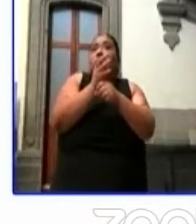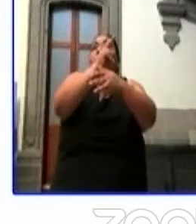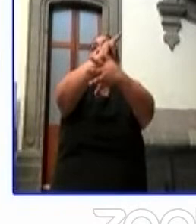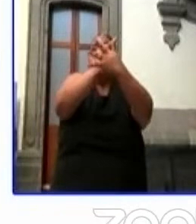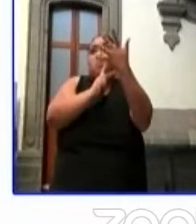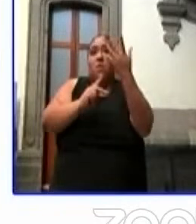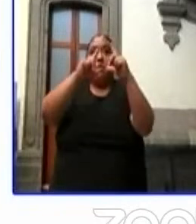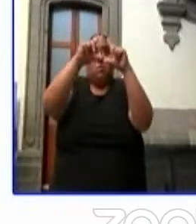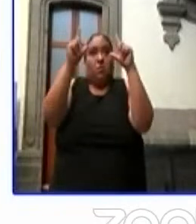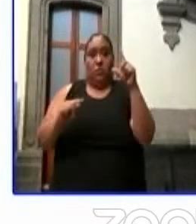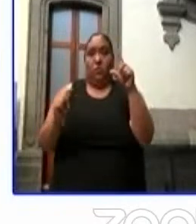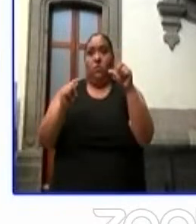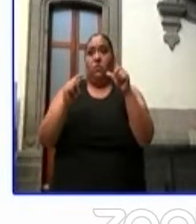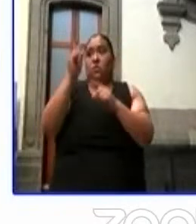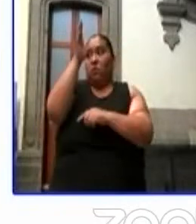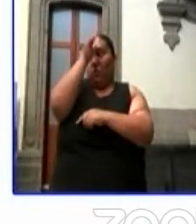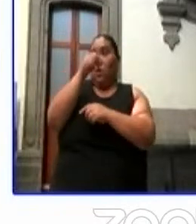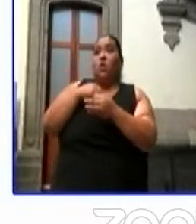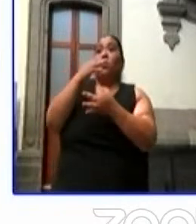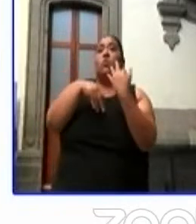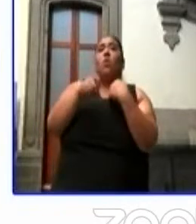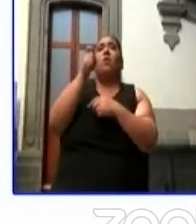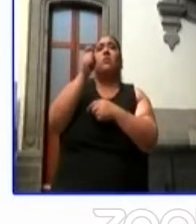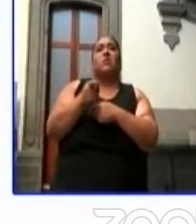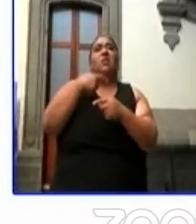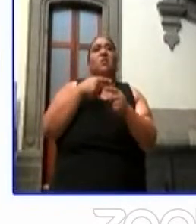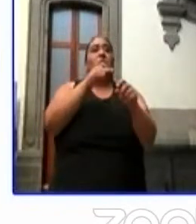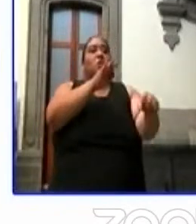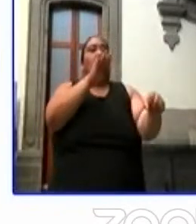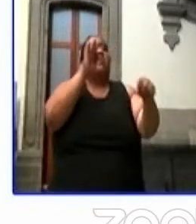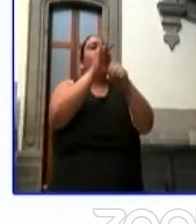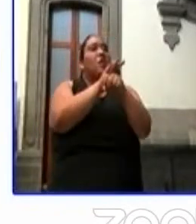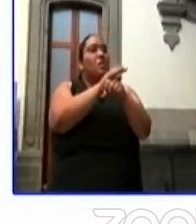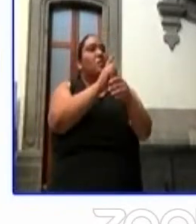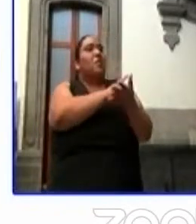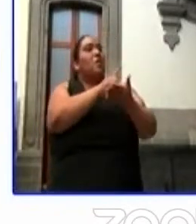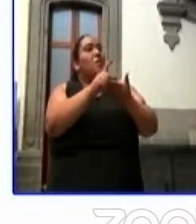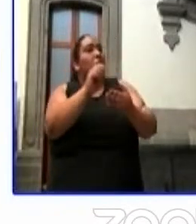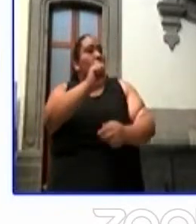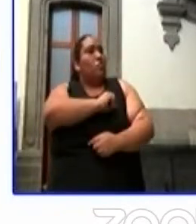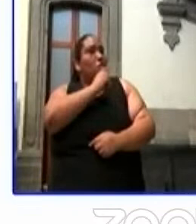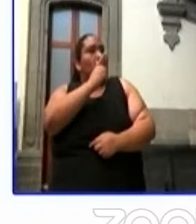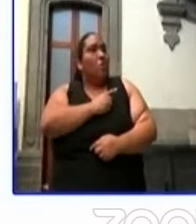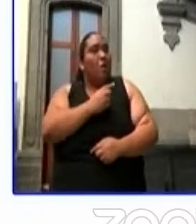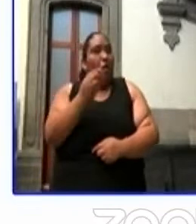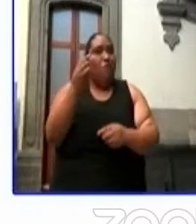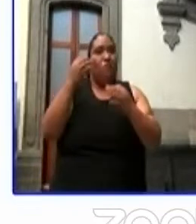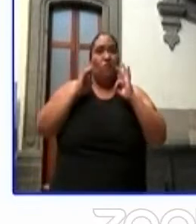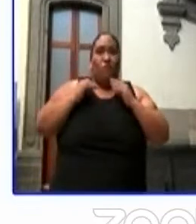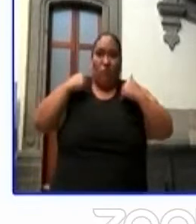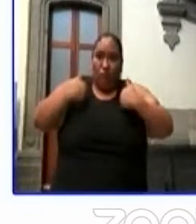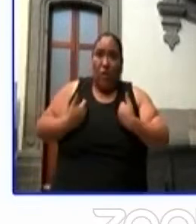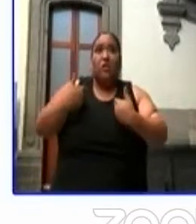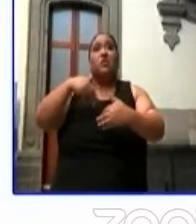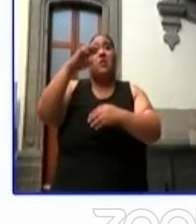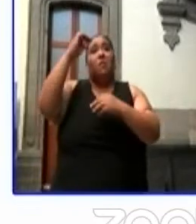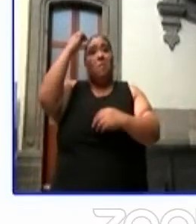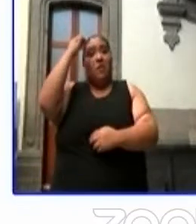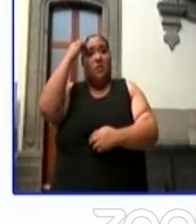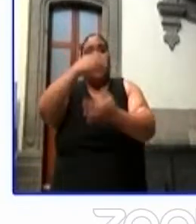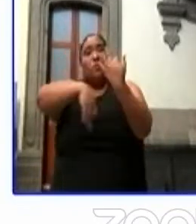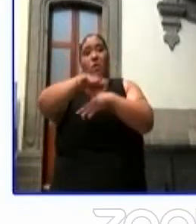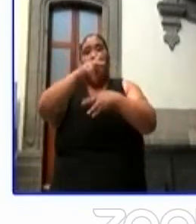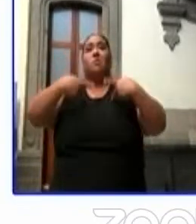acuerdo? Que es garantizar el derecho al más alto nivel de salud física y mental de las personas con discapacidad. Esta